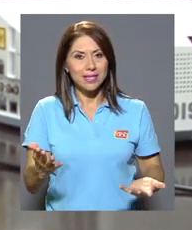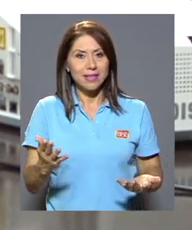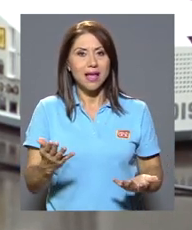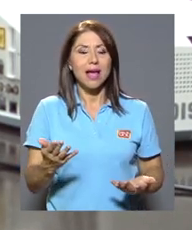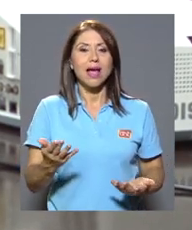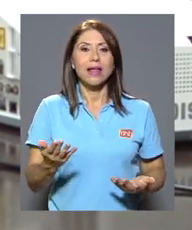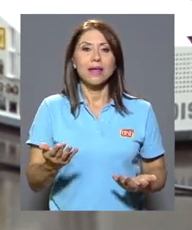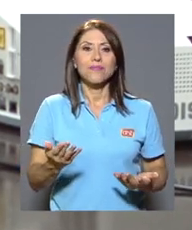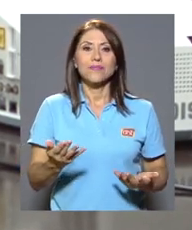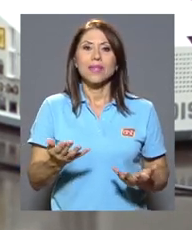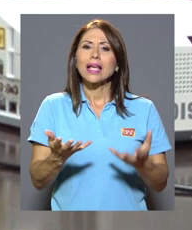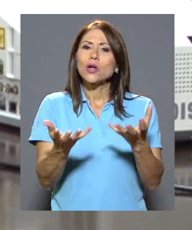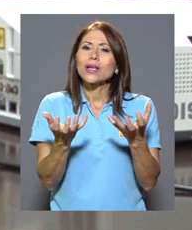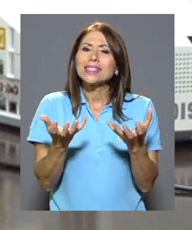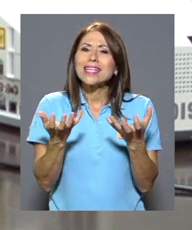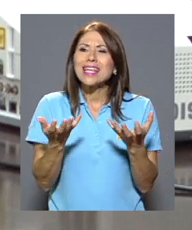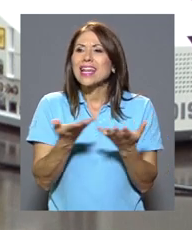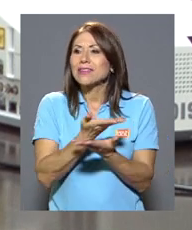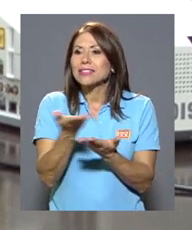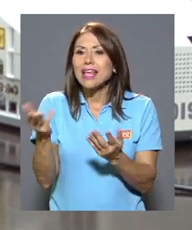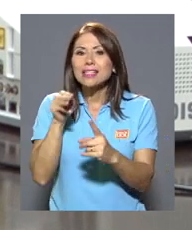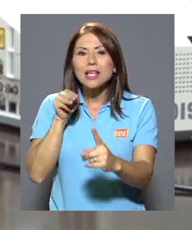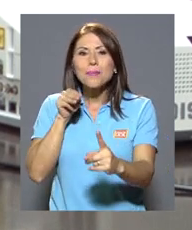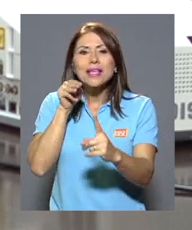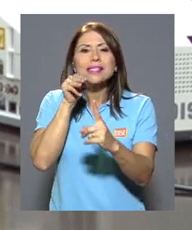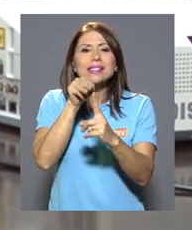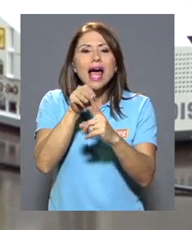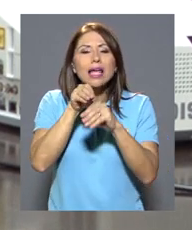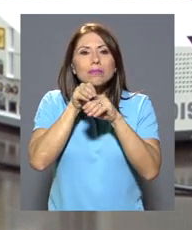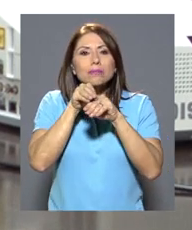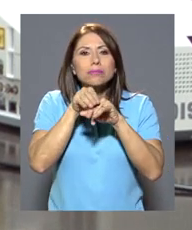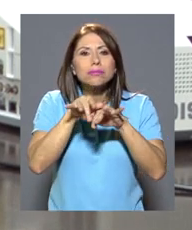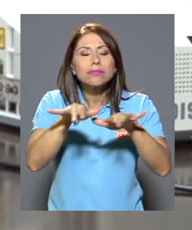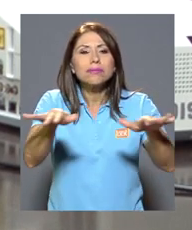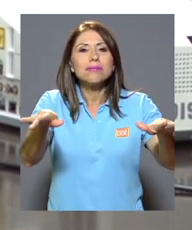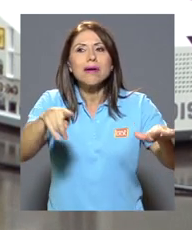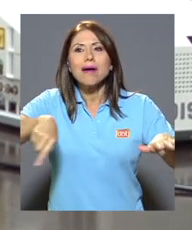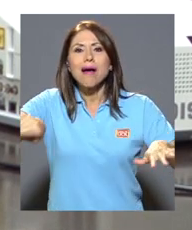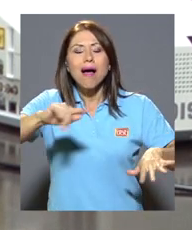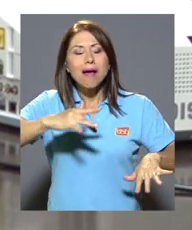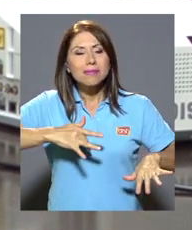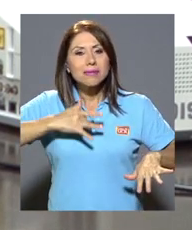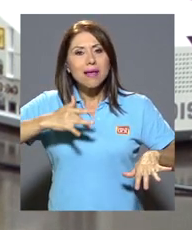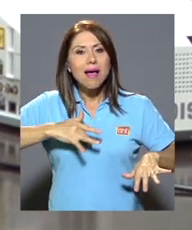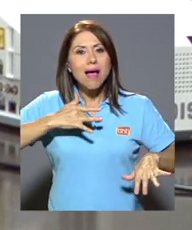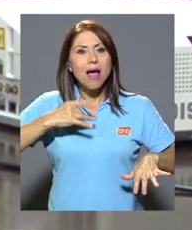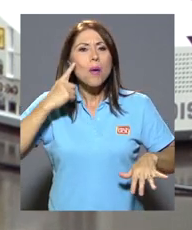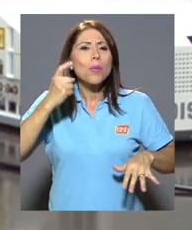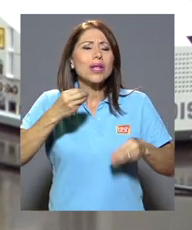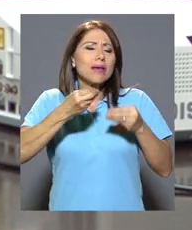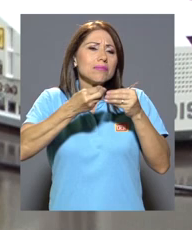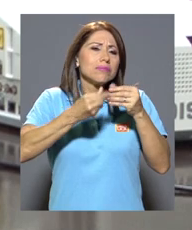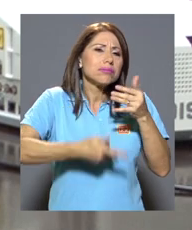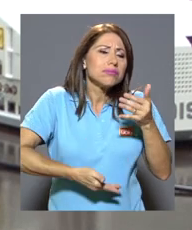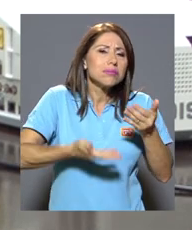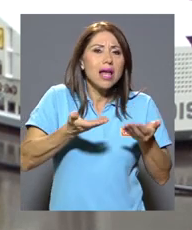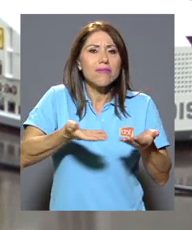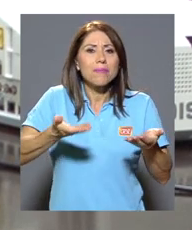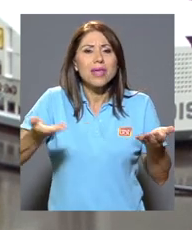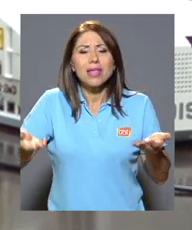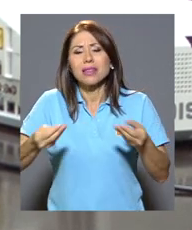buscando empapar el mensaje, sensibilizar el mensaje, porque hay una cantidad de herramientas y una cantidad